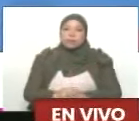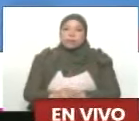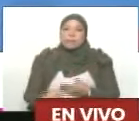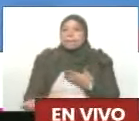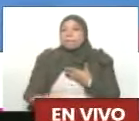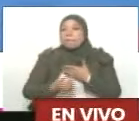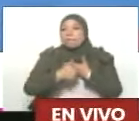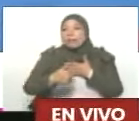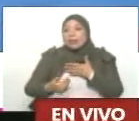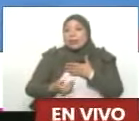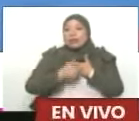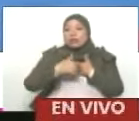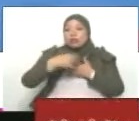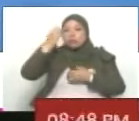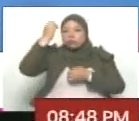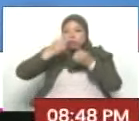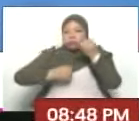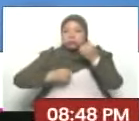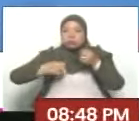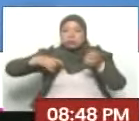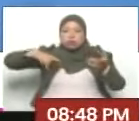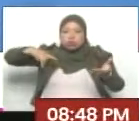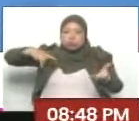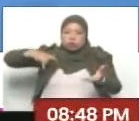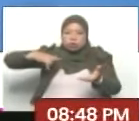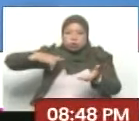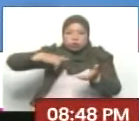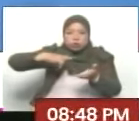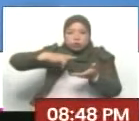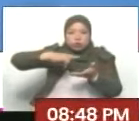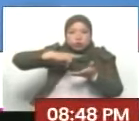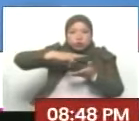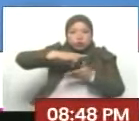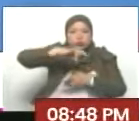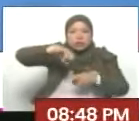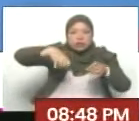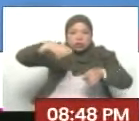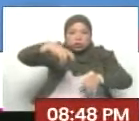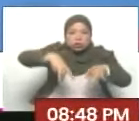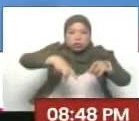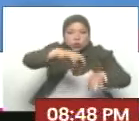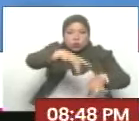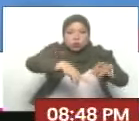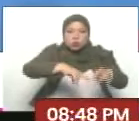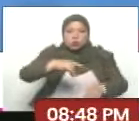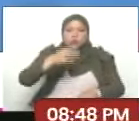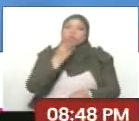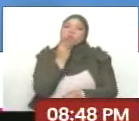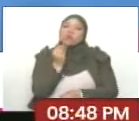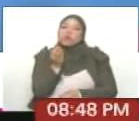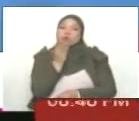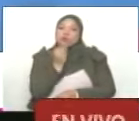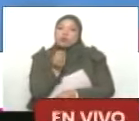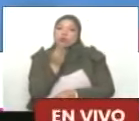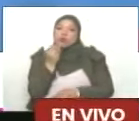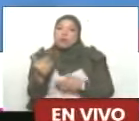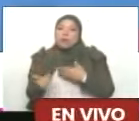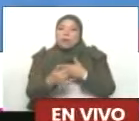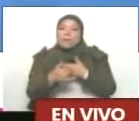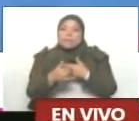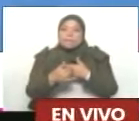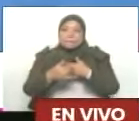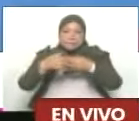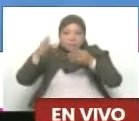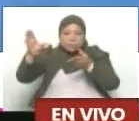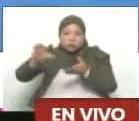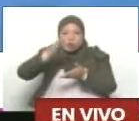ataque terrorista con misiles de precisión, con aviones de alto gama de Israel contra el